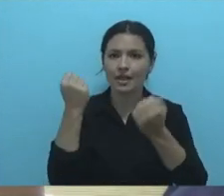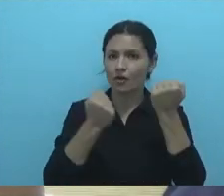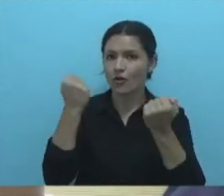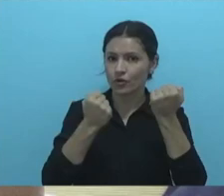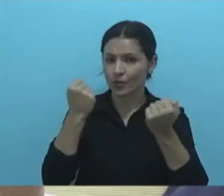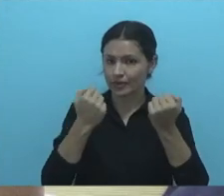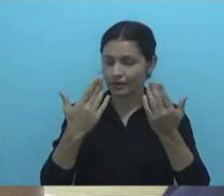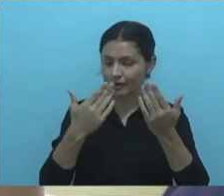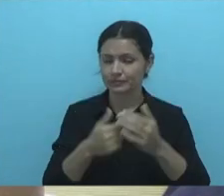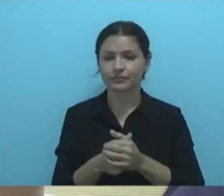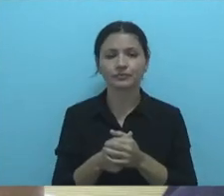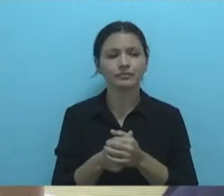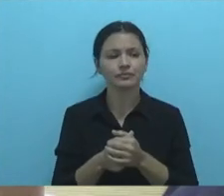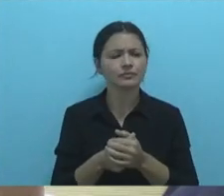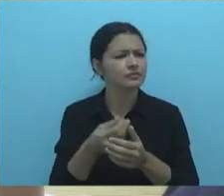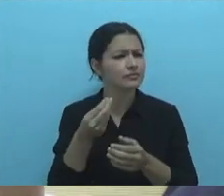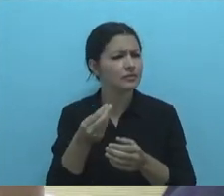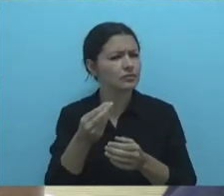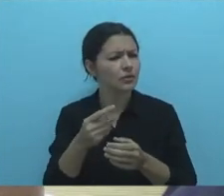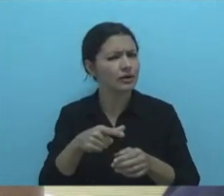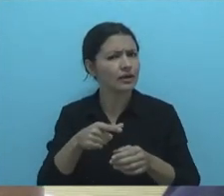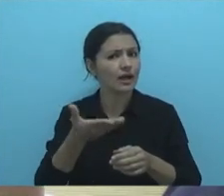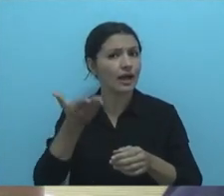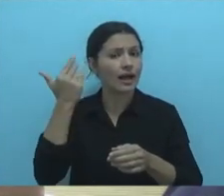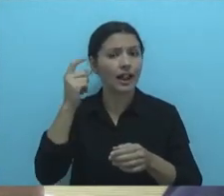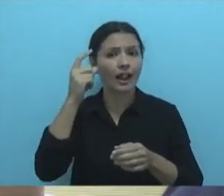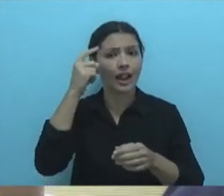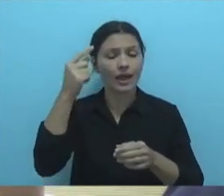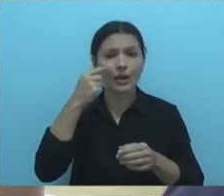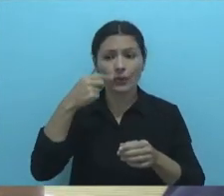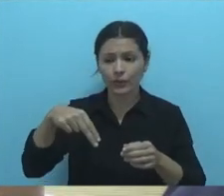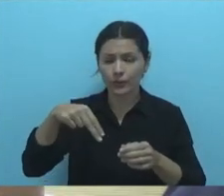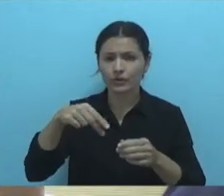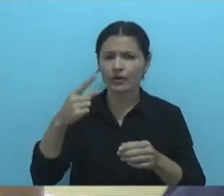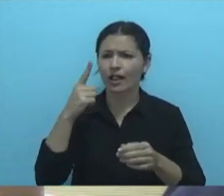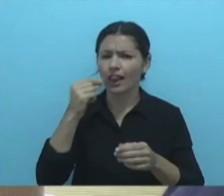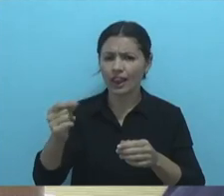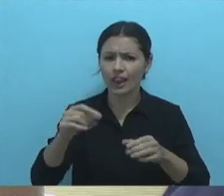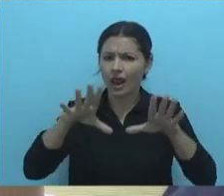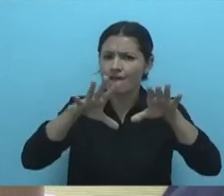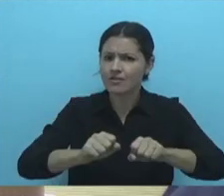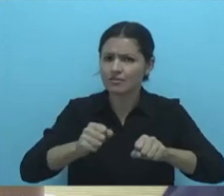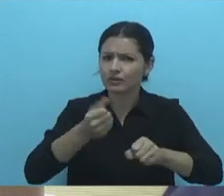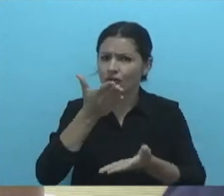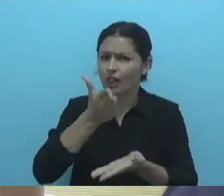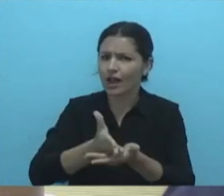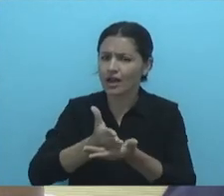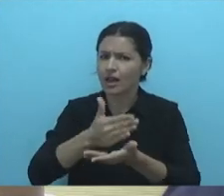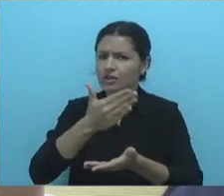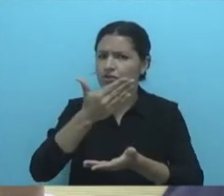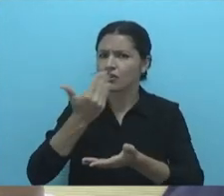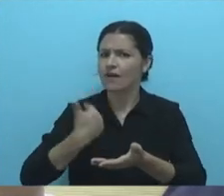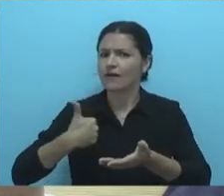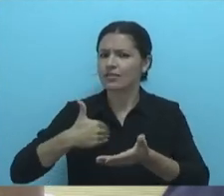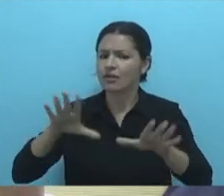nosotros decimos esto porque el 10 de junio pasado que es el Día de reafirmación de los Derechos argentinos sobre las